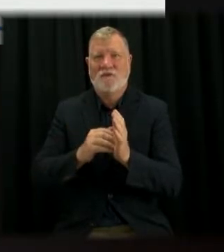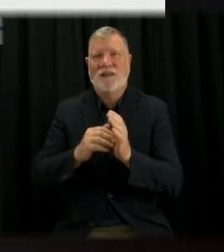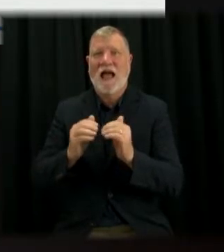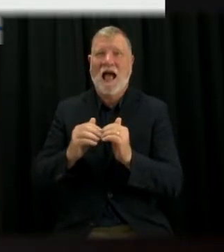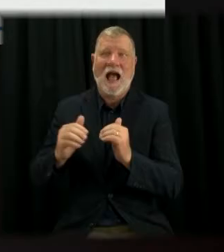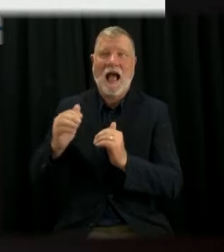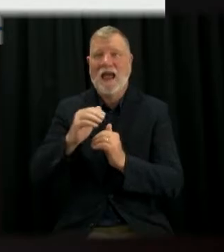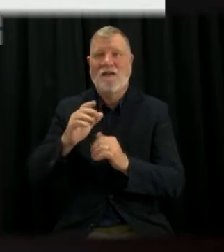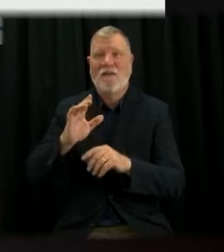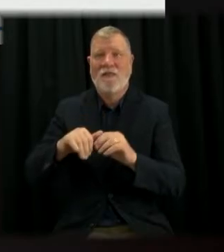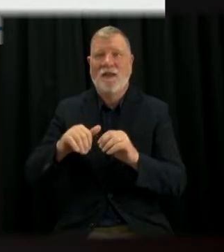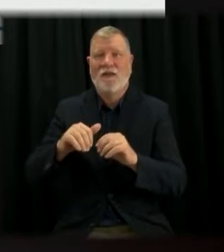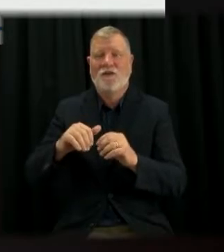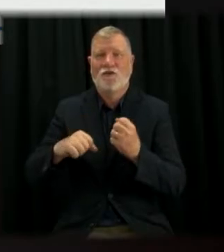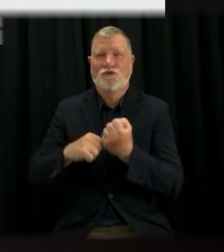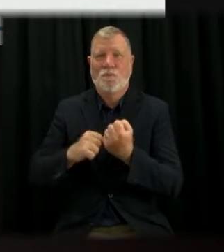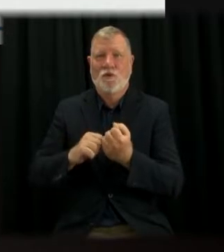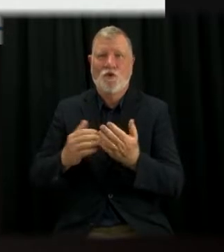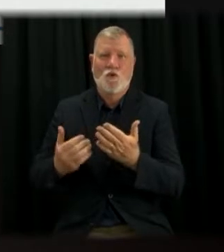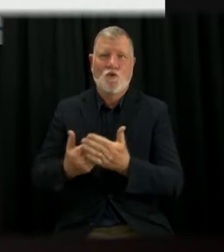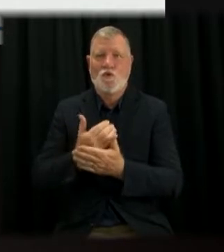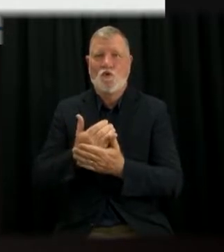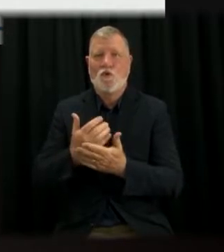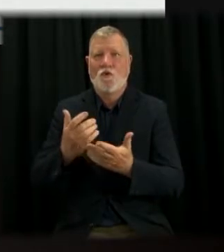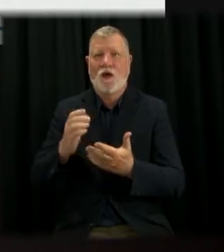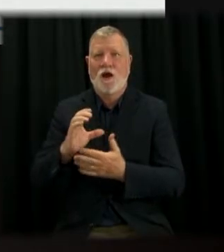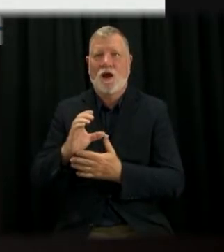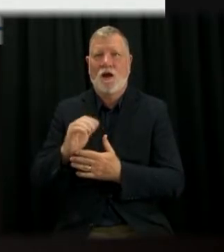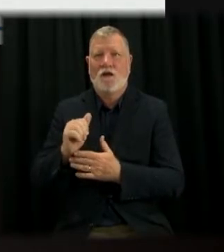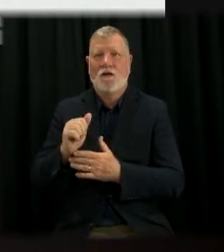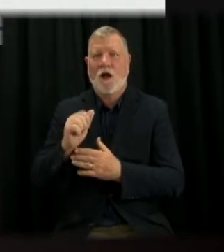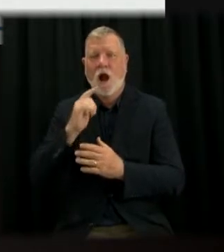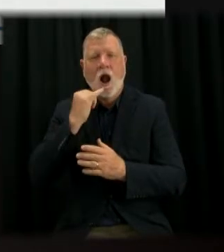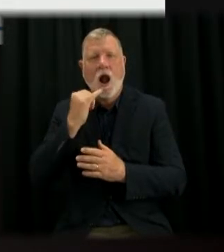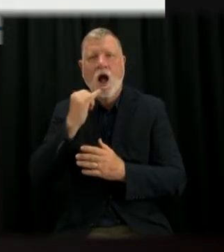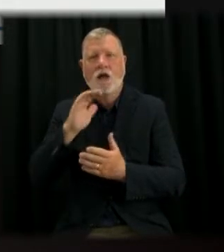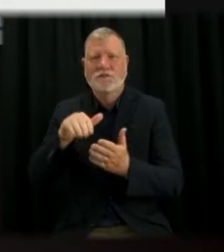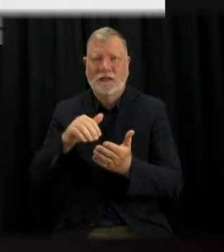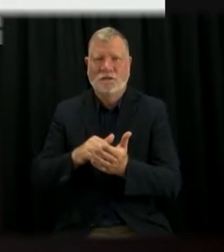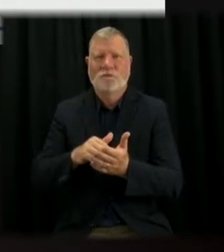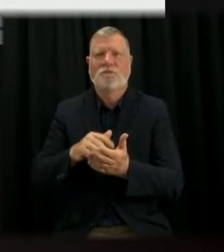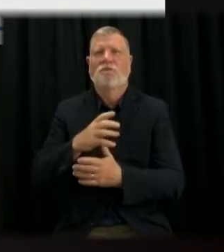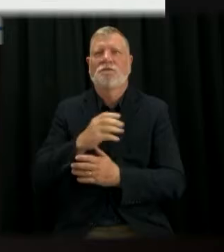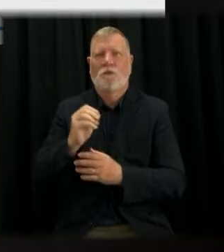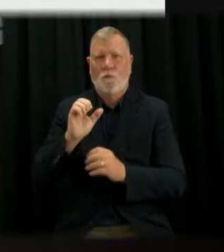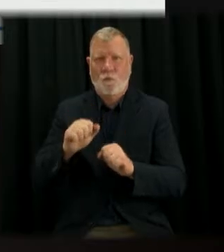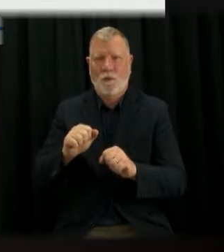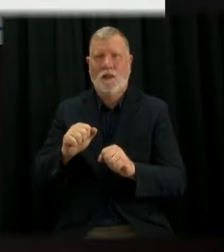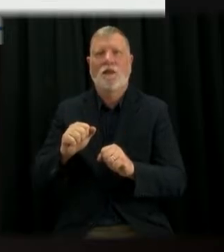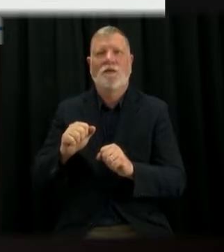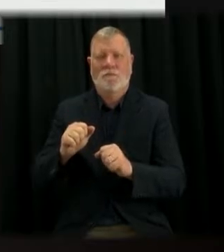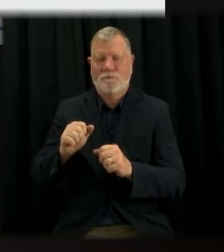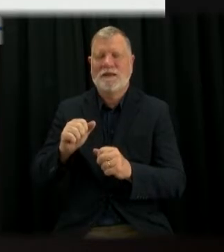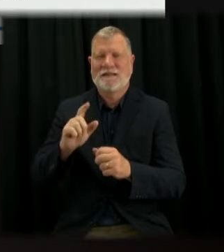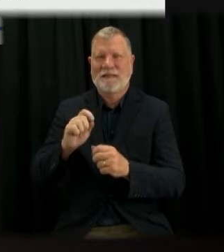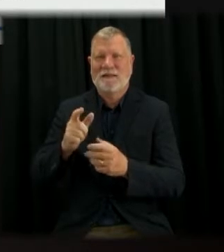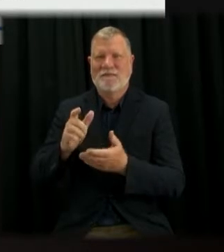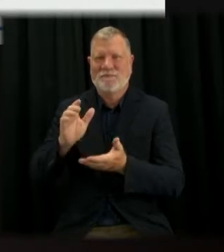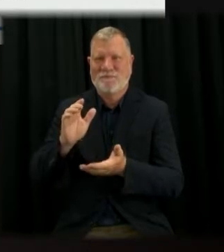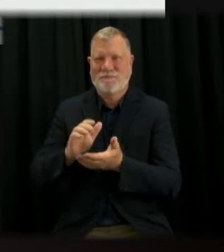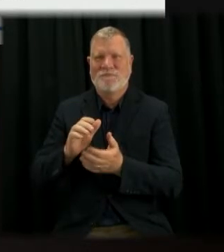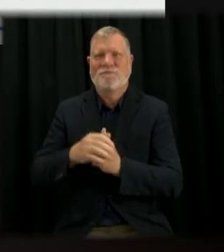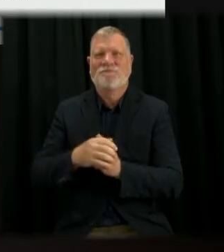se dan $250,000 mayor por los servicios profesionales que va para ese nuevo centro de llamadas que va a